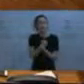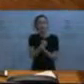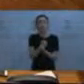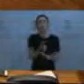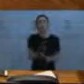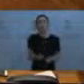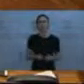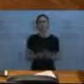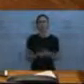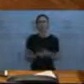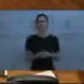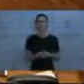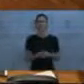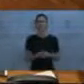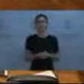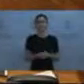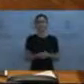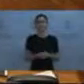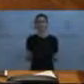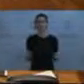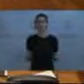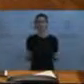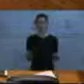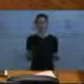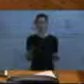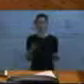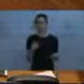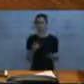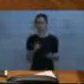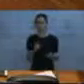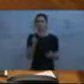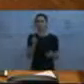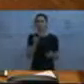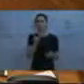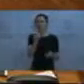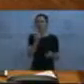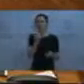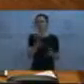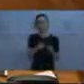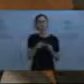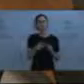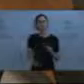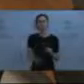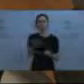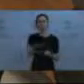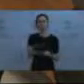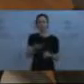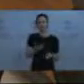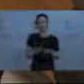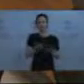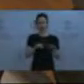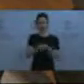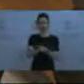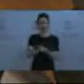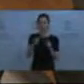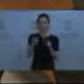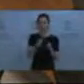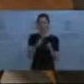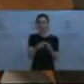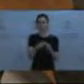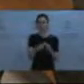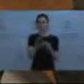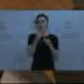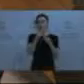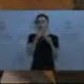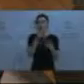creo de mano decirle que Vipasa es un instrumento fundamental para gestionar una política.